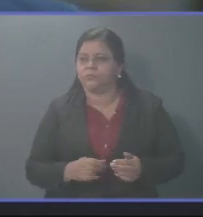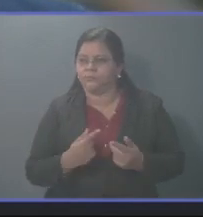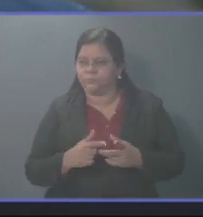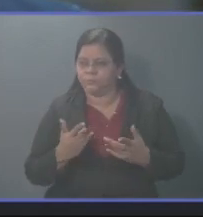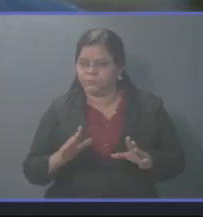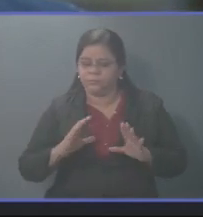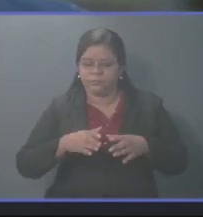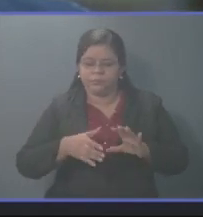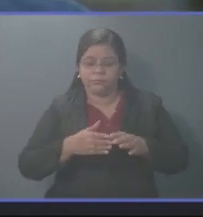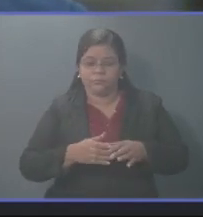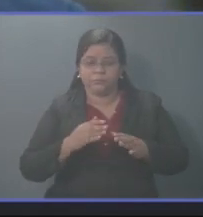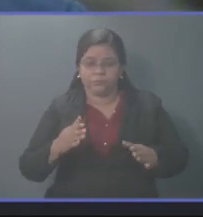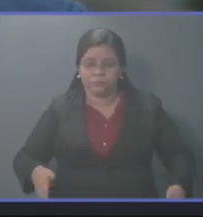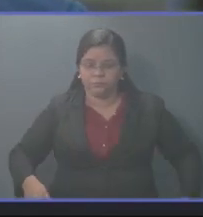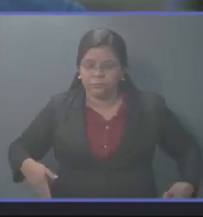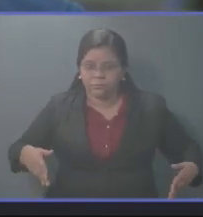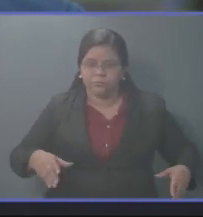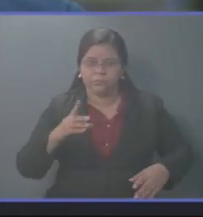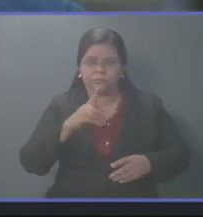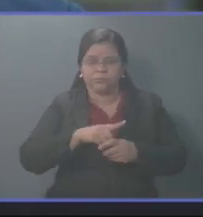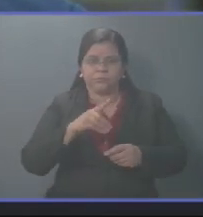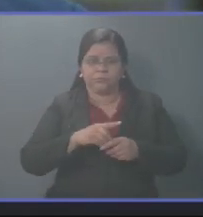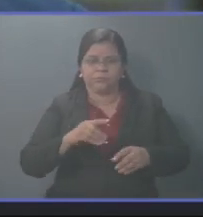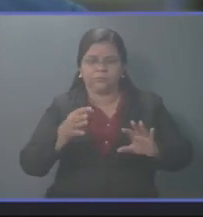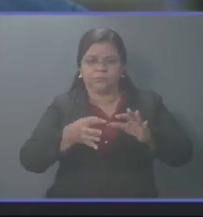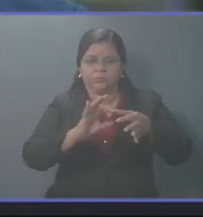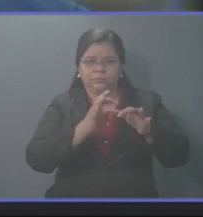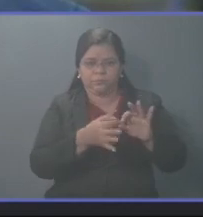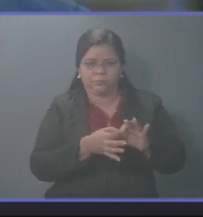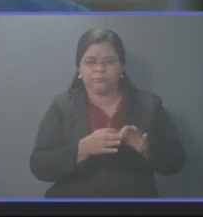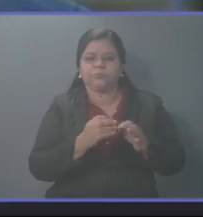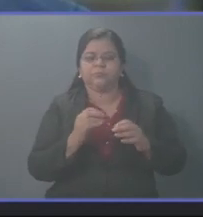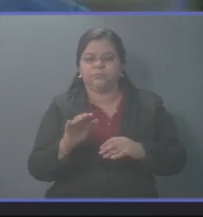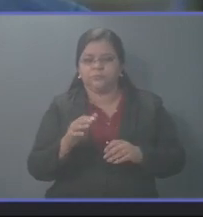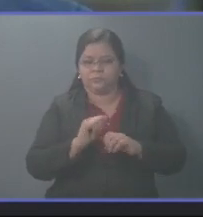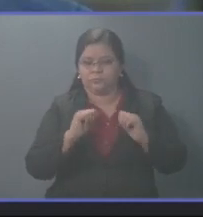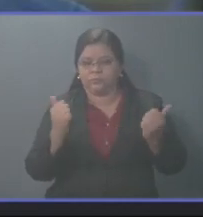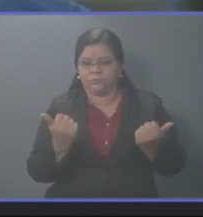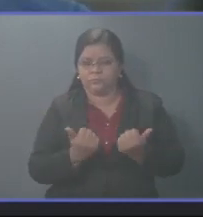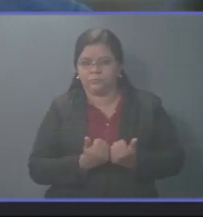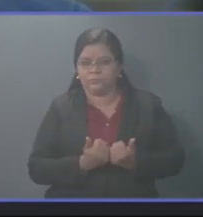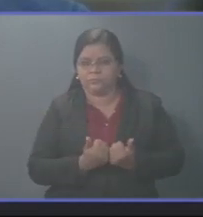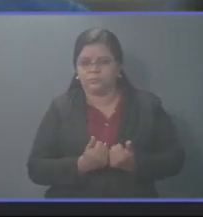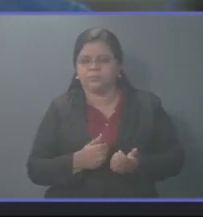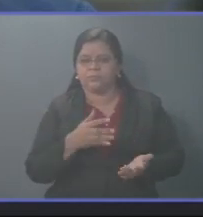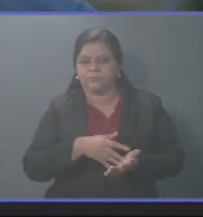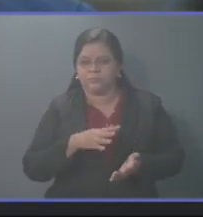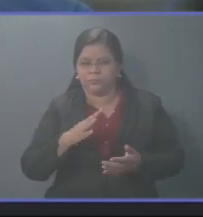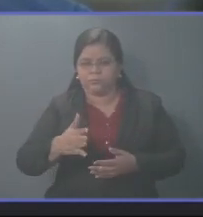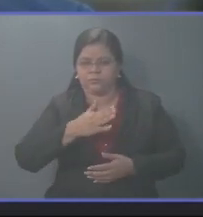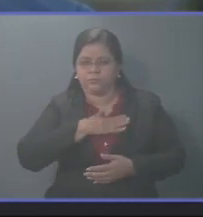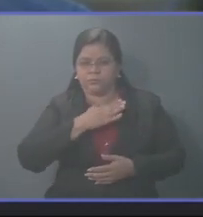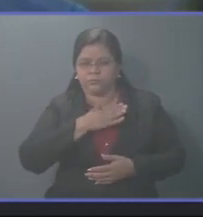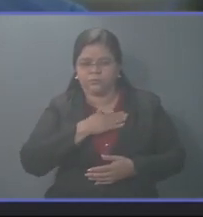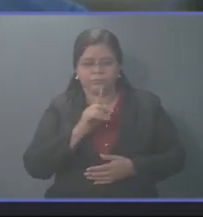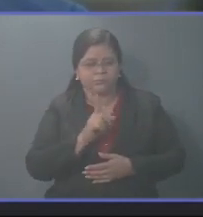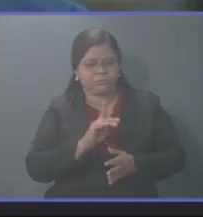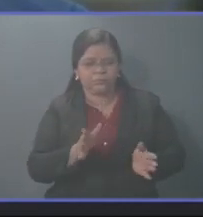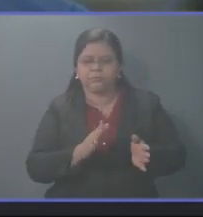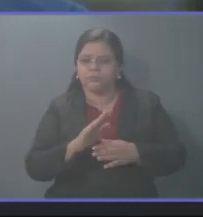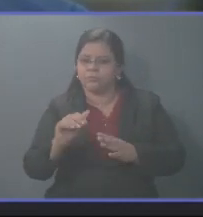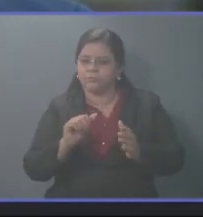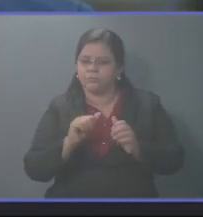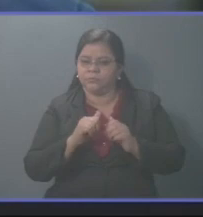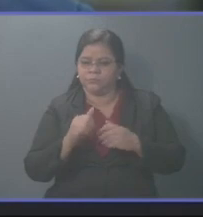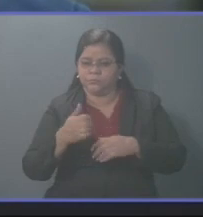Comité Paralímpico de El Salvador como una asociación de utilidad pública con personalidad jurídica propia, sin fines de lucro y con